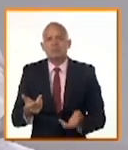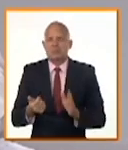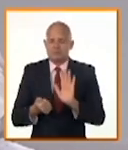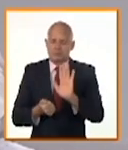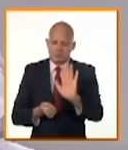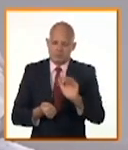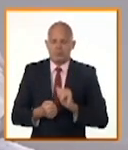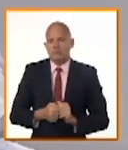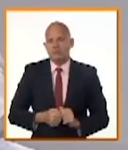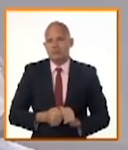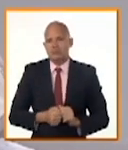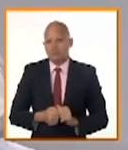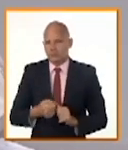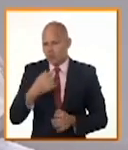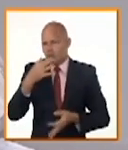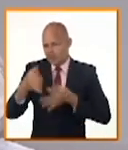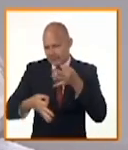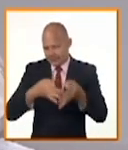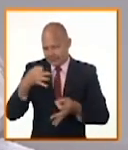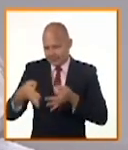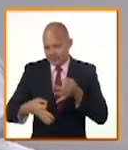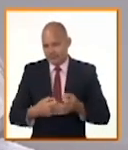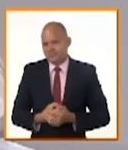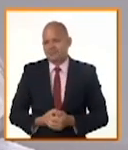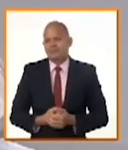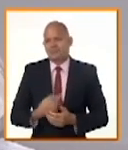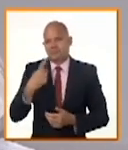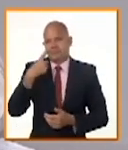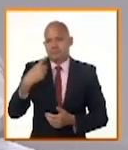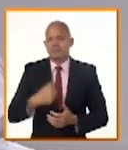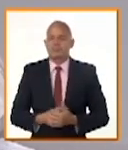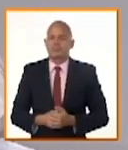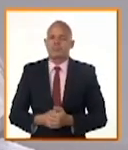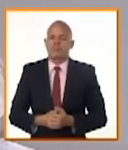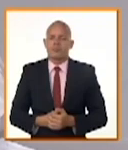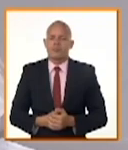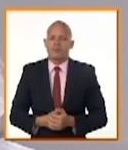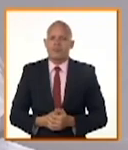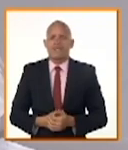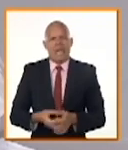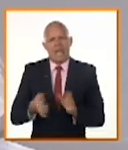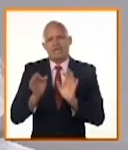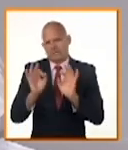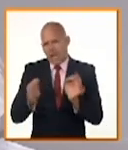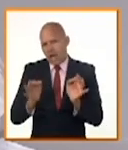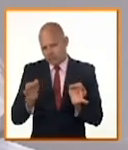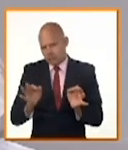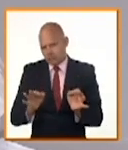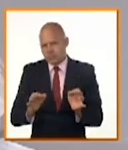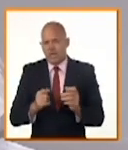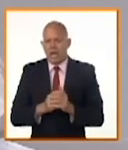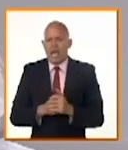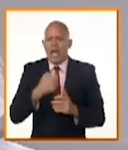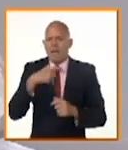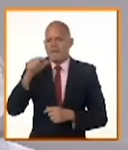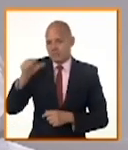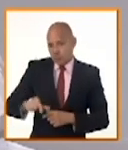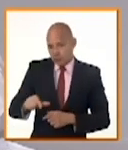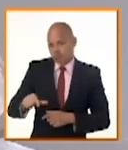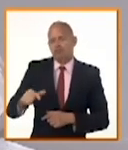o sea en su relación de cobros y pagos que que se traduce en la operación que con su banco él va a poder hacer